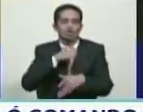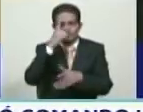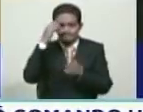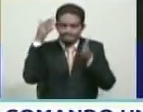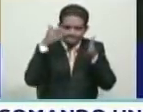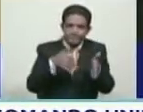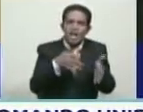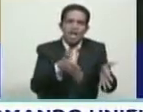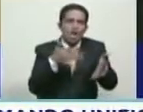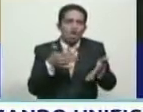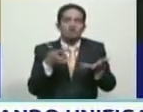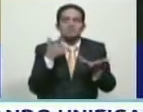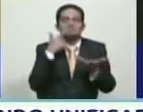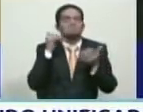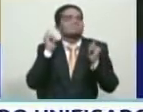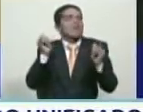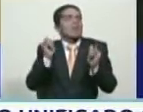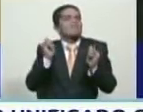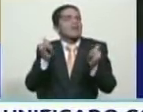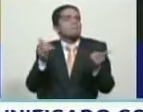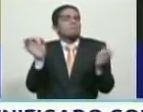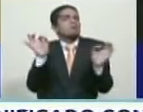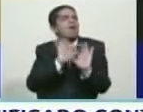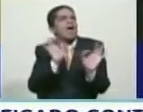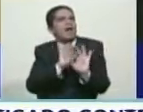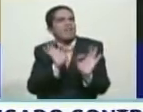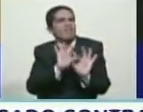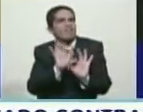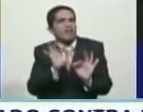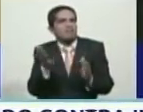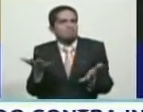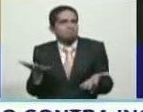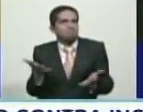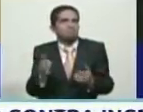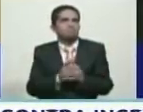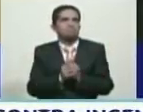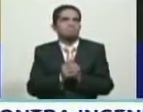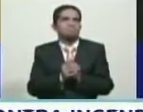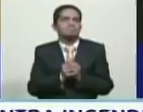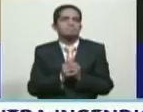logros y no los celebramos tanto como deberíamos.